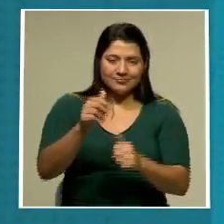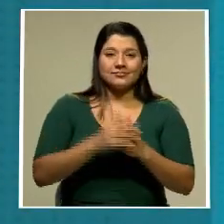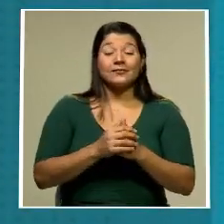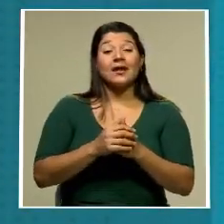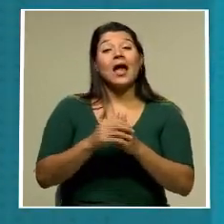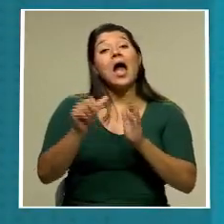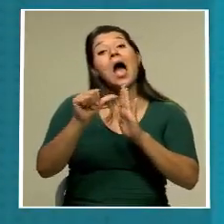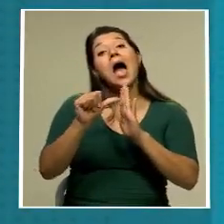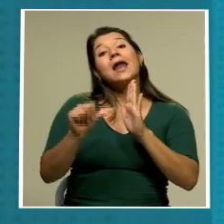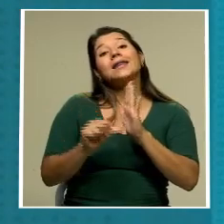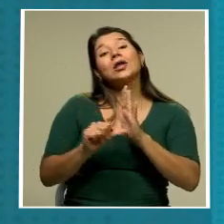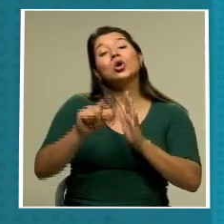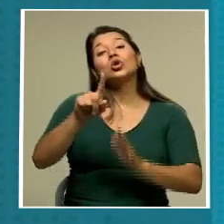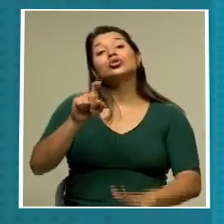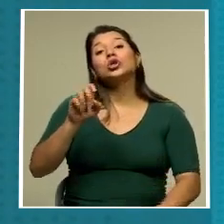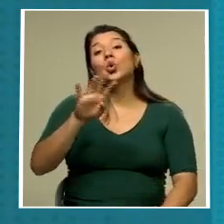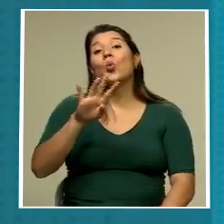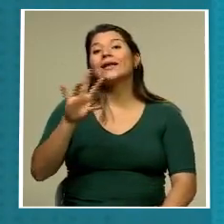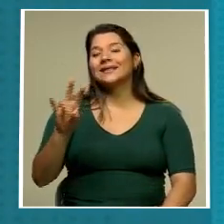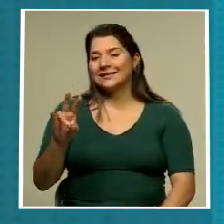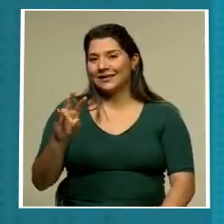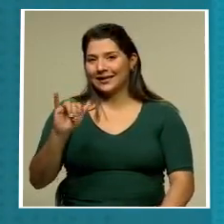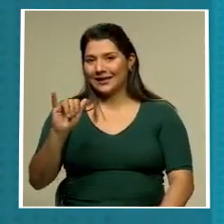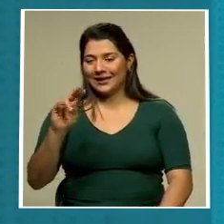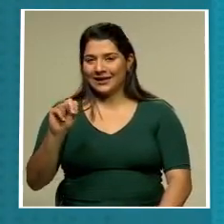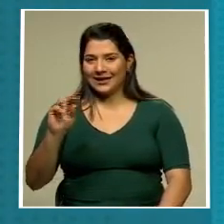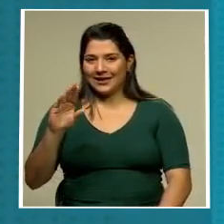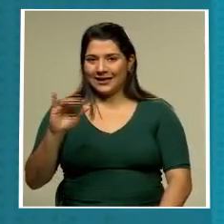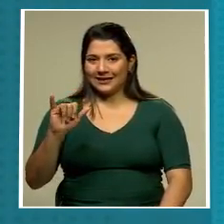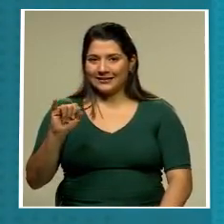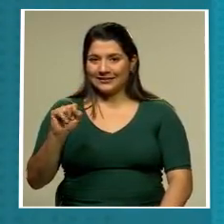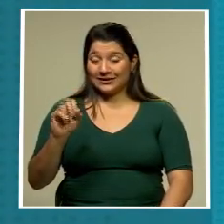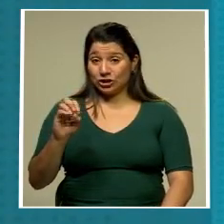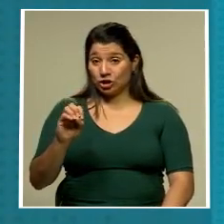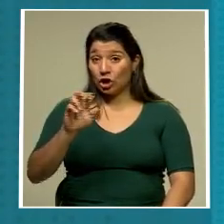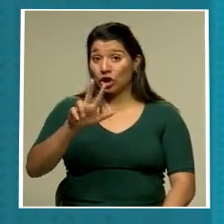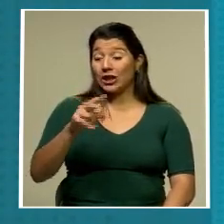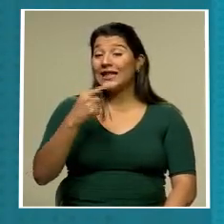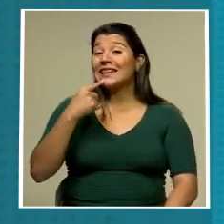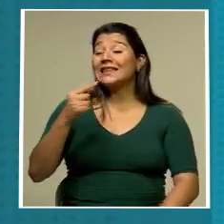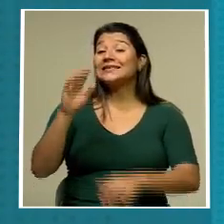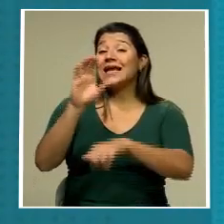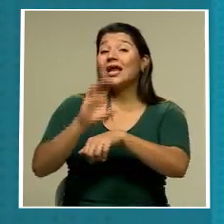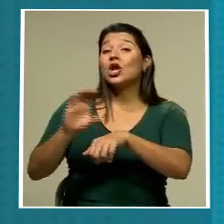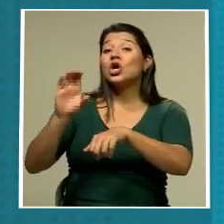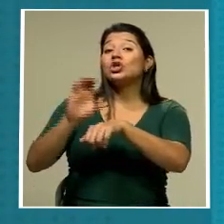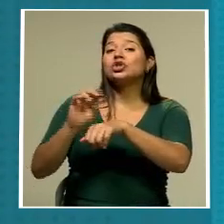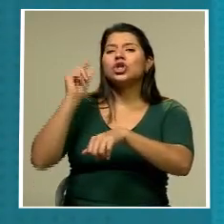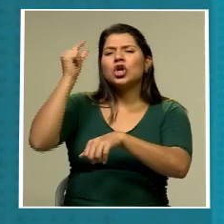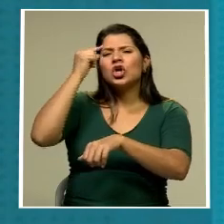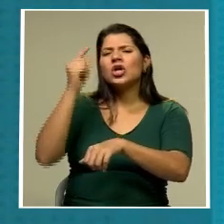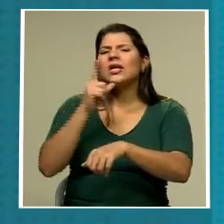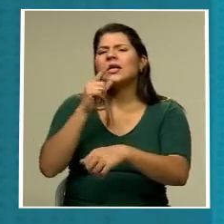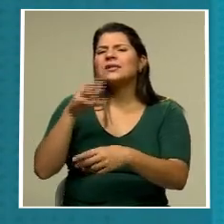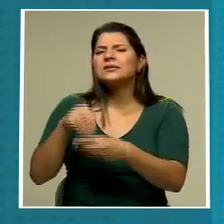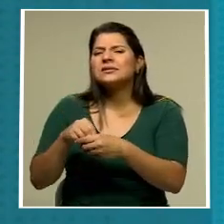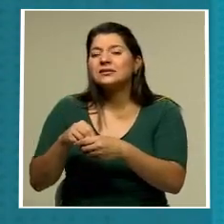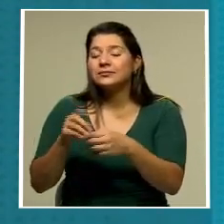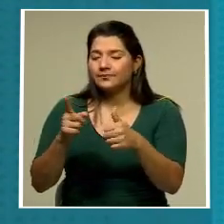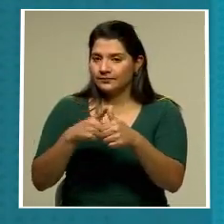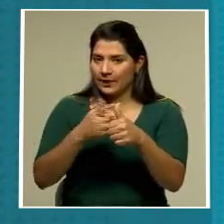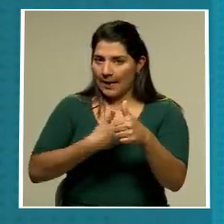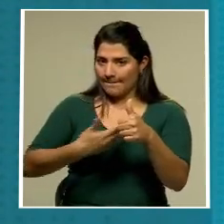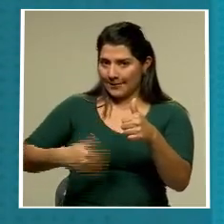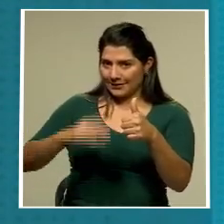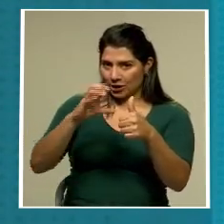en su inciso 3, dice lo siguiente: el Consejo de Gobierno lo forman el presidente de la República